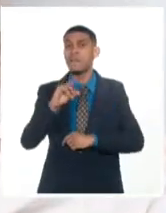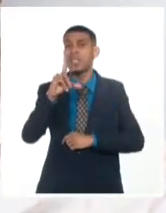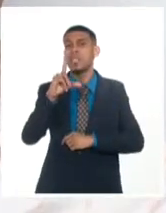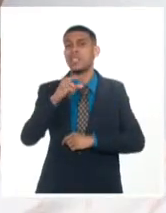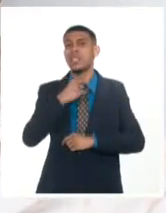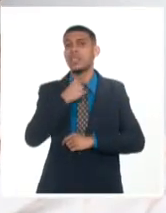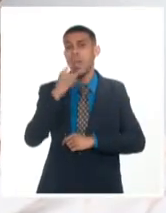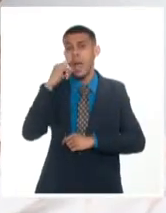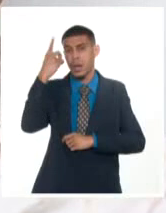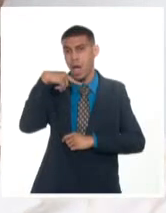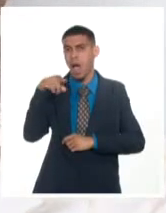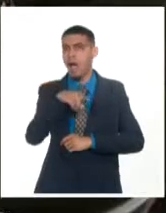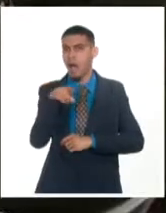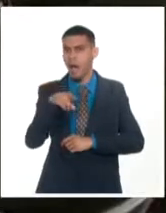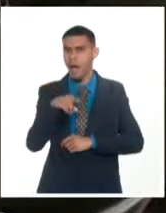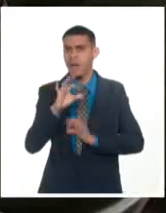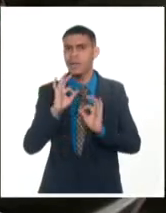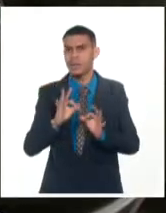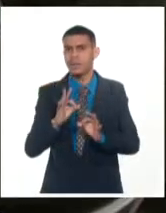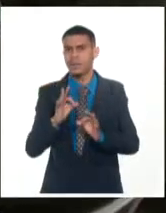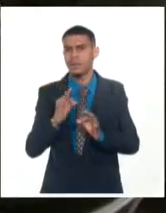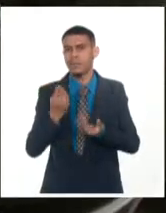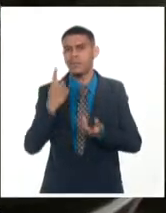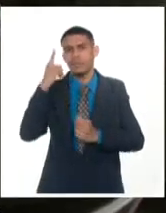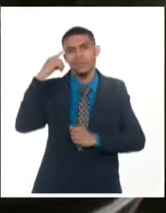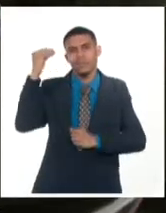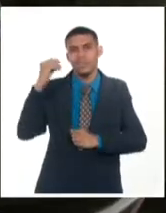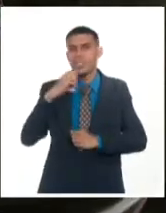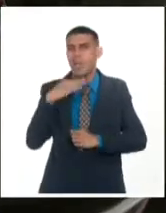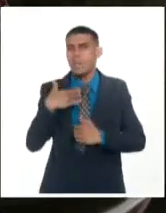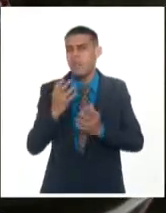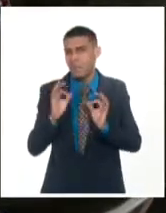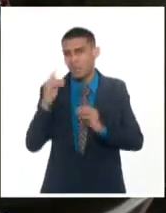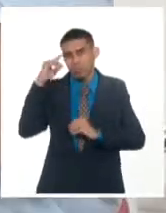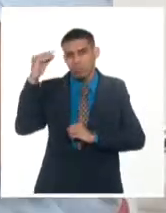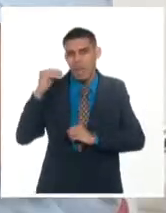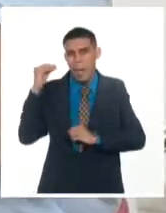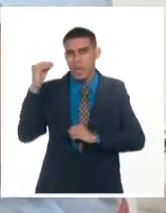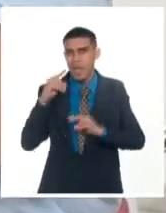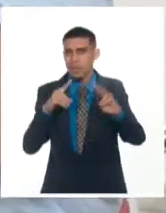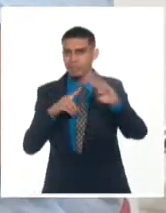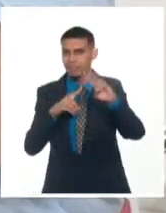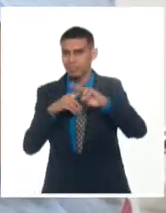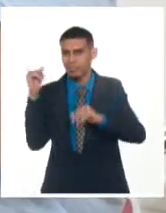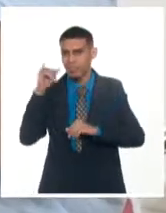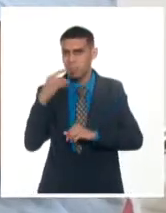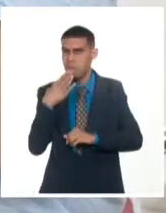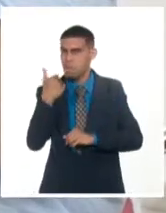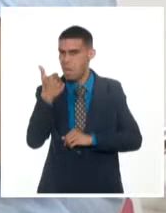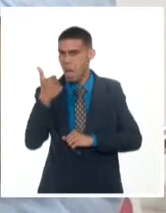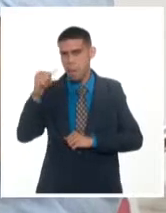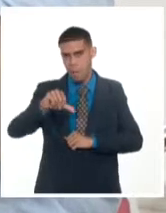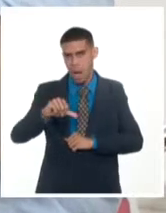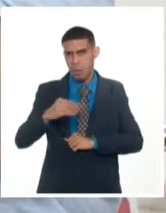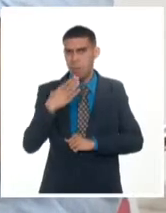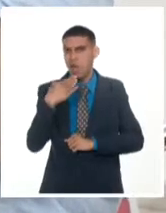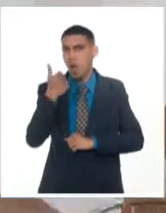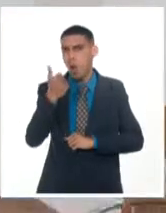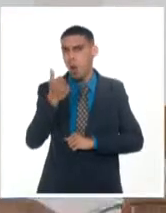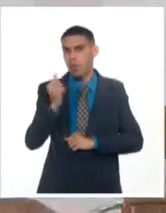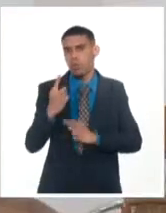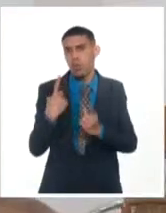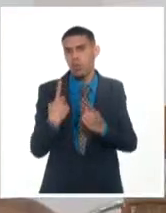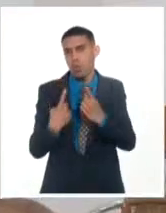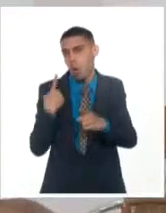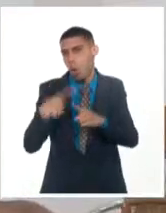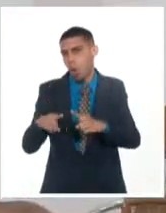novedades que distinguen cada episodio y la constante búsqueda e incorporación de recursos audiovisuales para enriquecer las escenas. Hoy